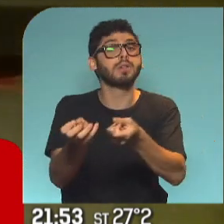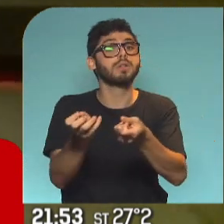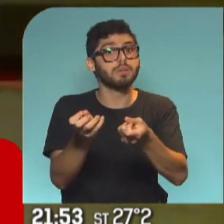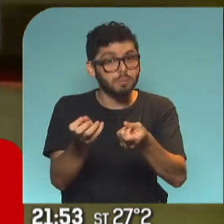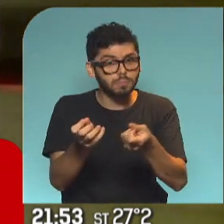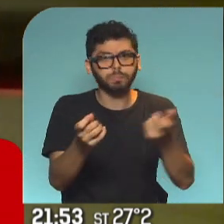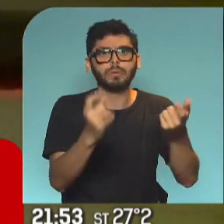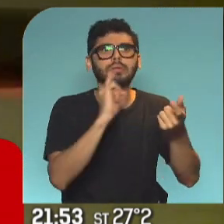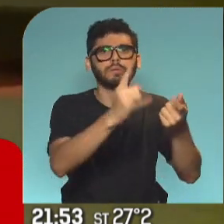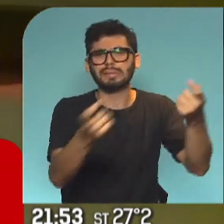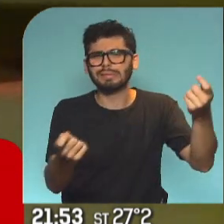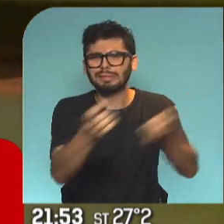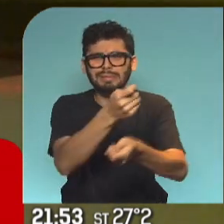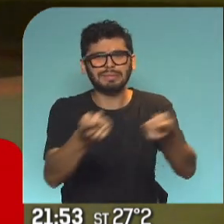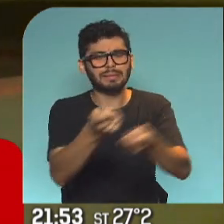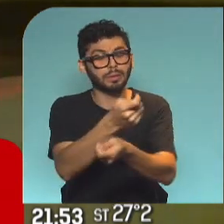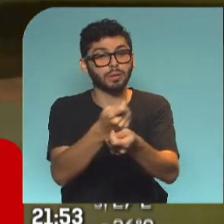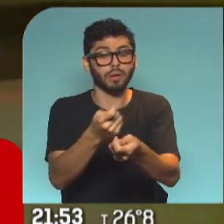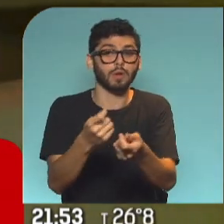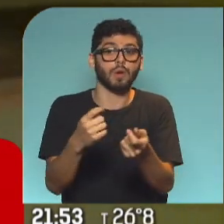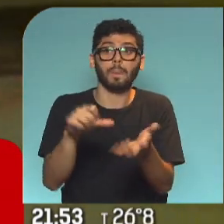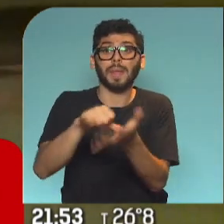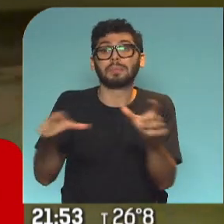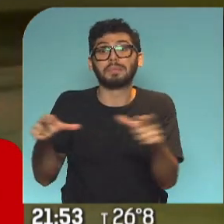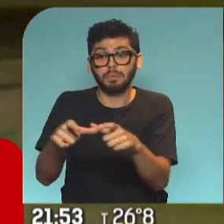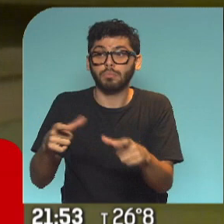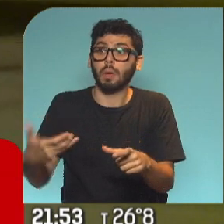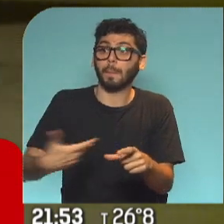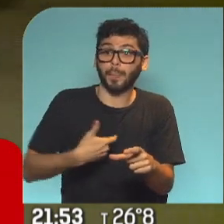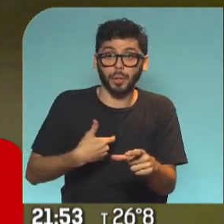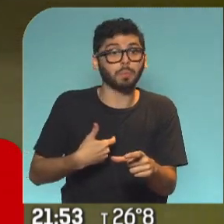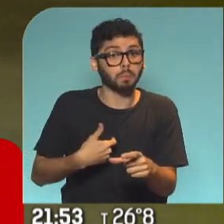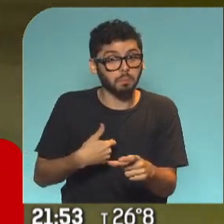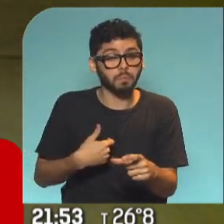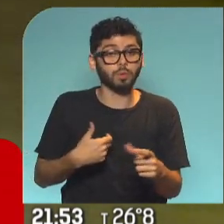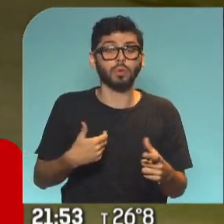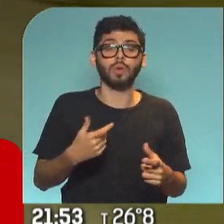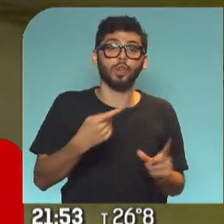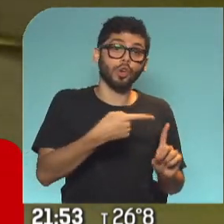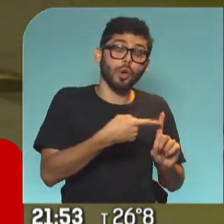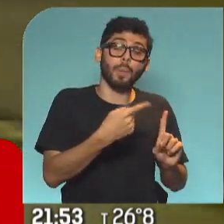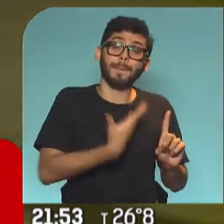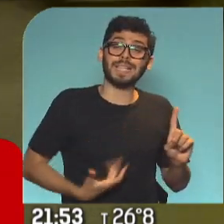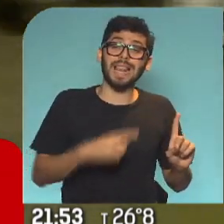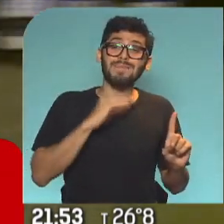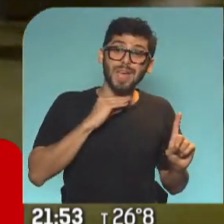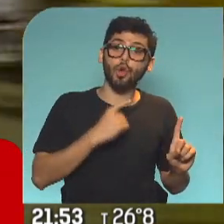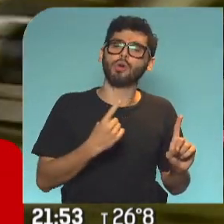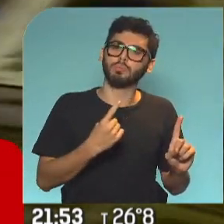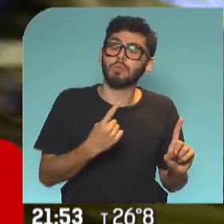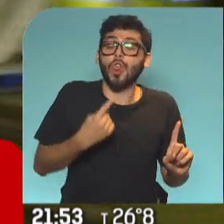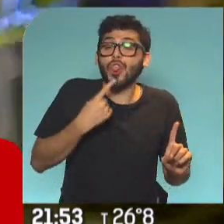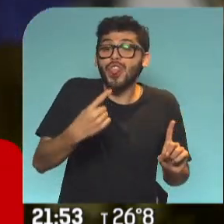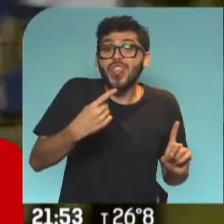países menores de nuestro continente le lleven vacunas. Decía, por lo menos desde lo discursivo, Andrés Manuel López Obrador tiene